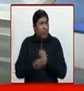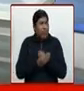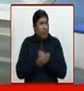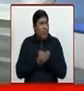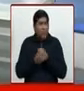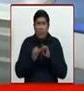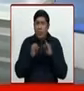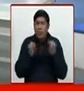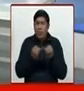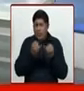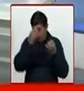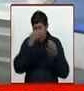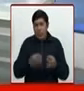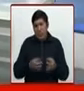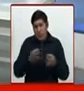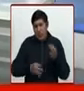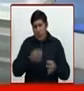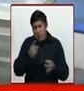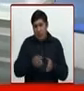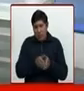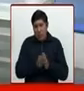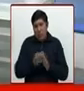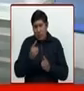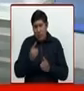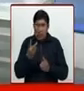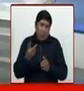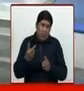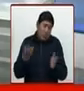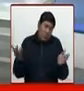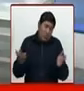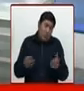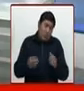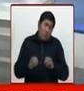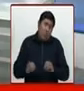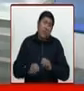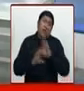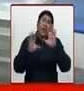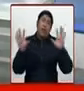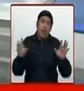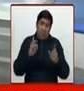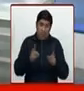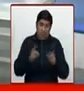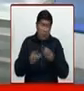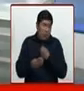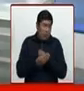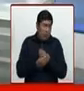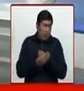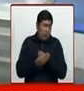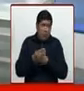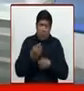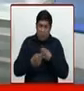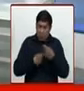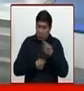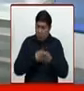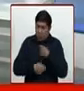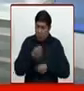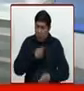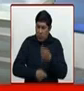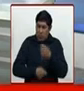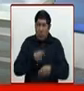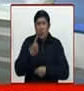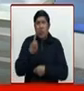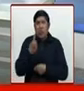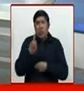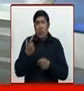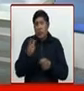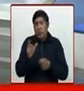banco, las instituciones las que definan si te piden las dos o te piden una. Ah, bien. Claro está. Usted va al banco, realiza su transacción con una de las